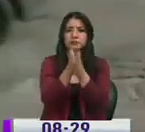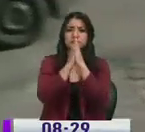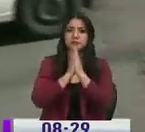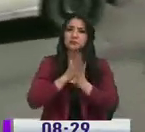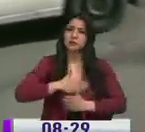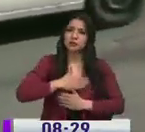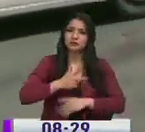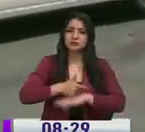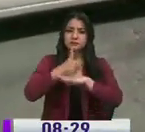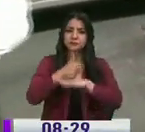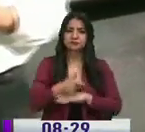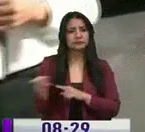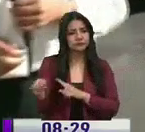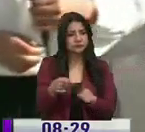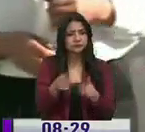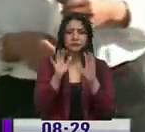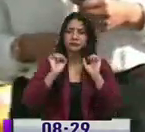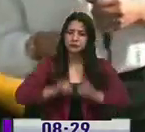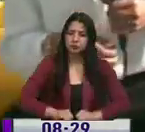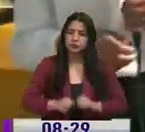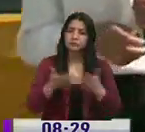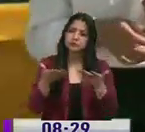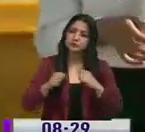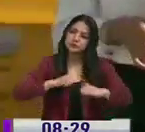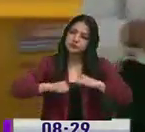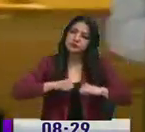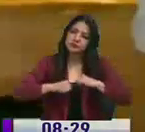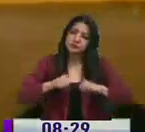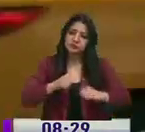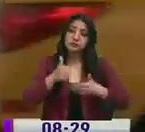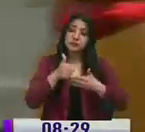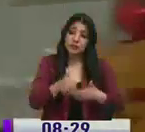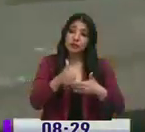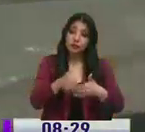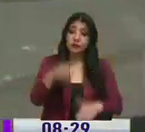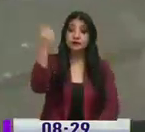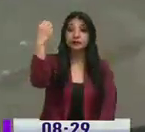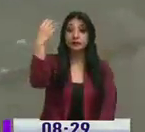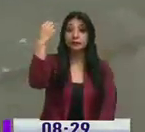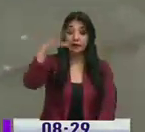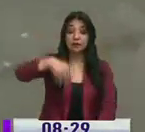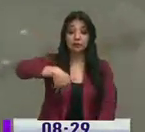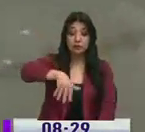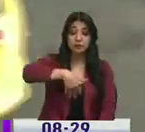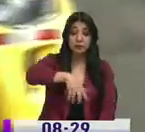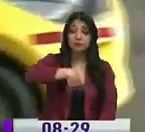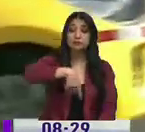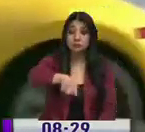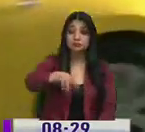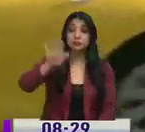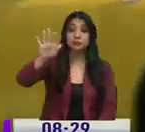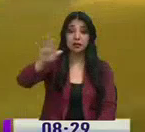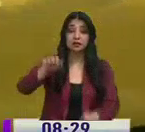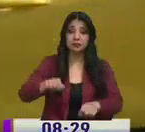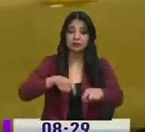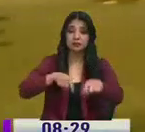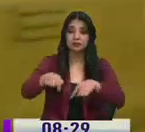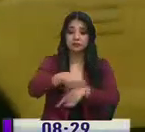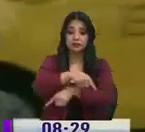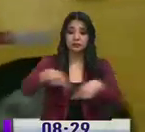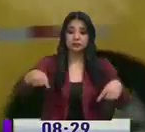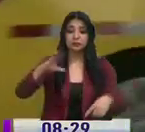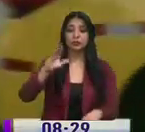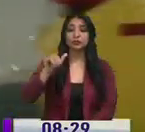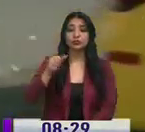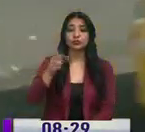de las autoridades para que puedan hacer las gestiones pertinentes y se pueda colocar un semáforo en esta intersección de la Cusubamba y